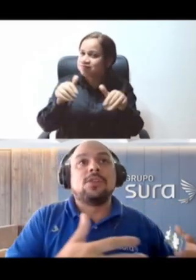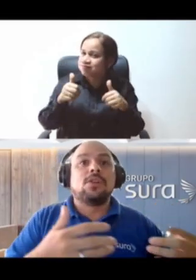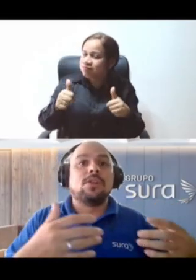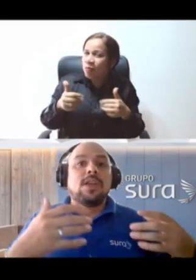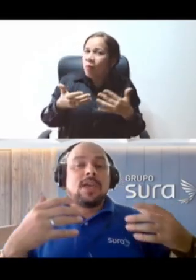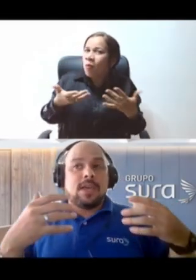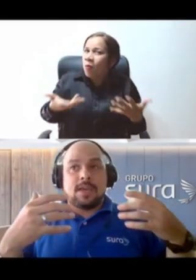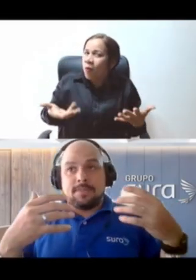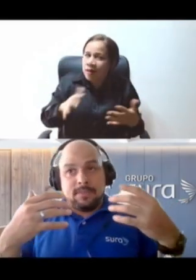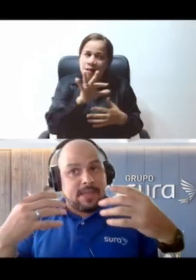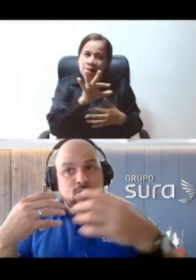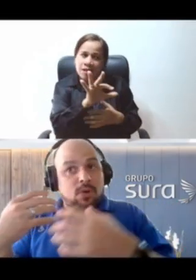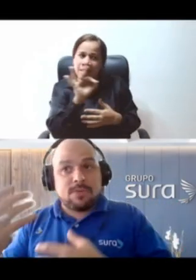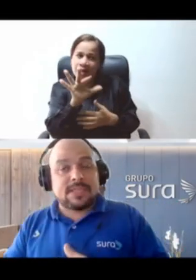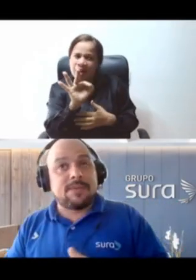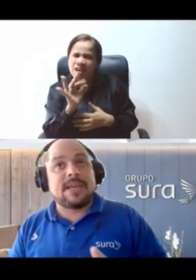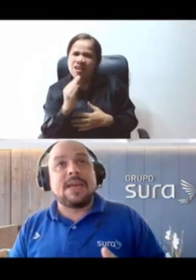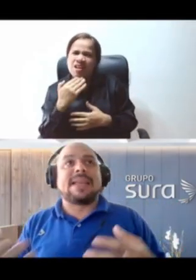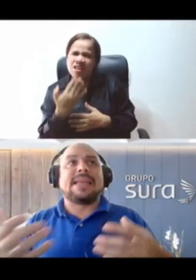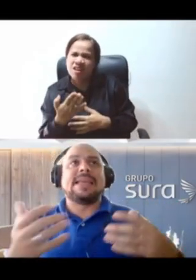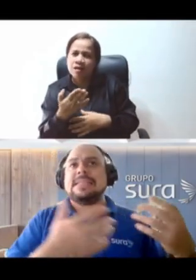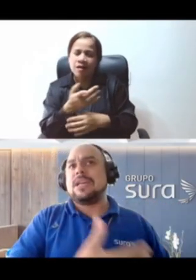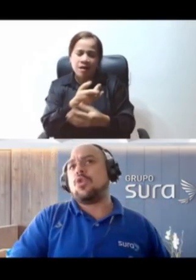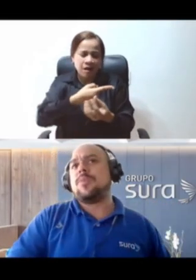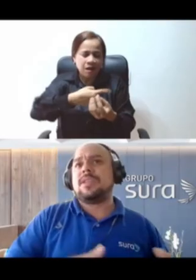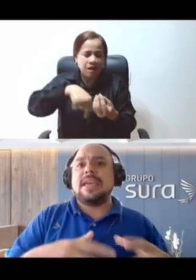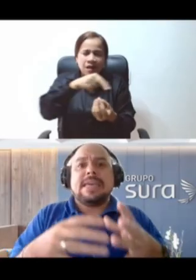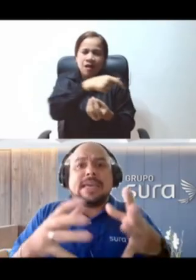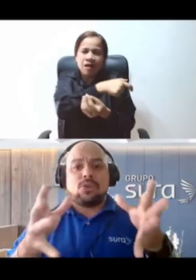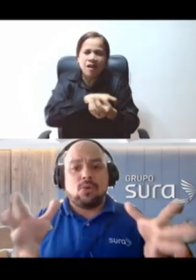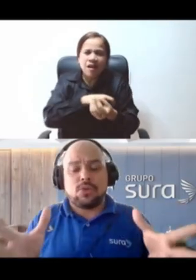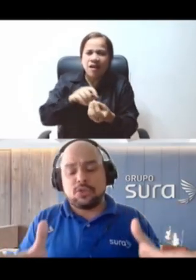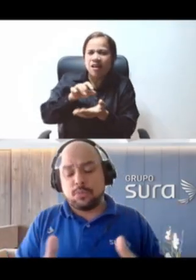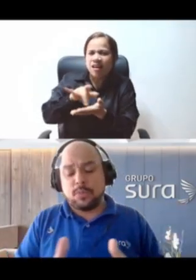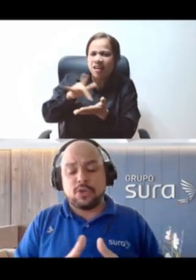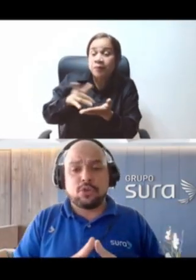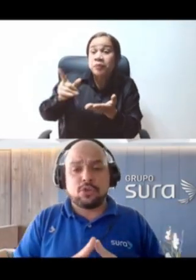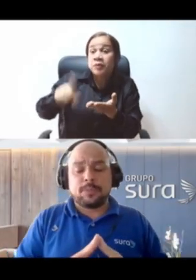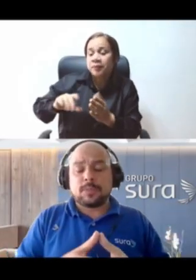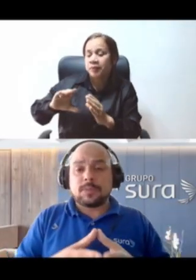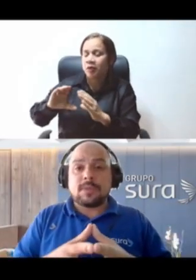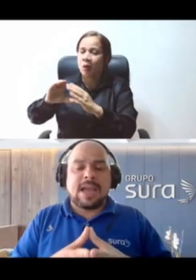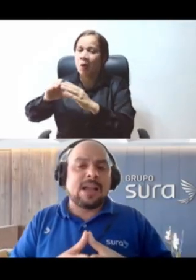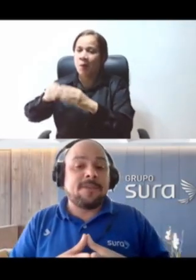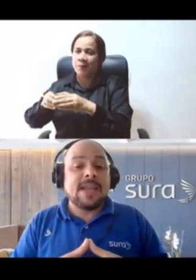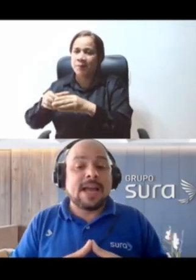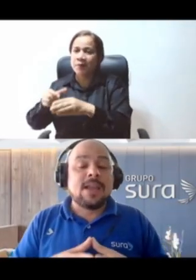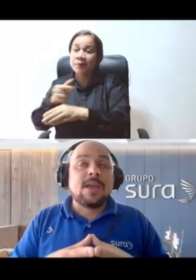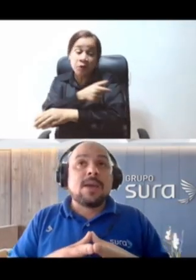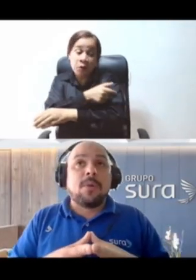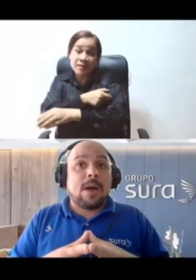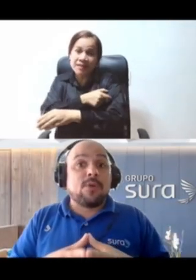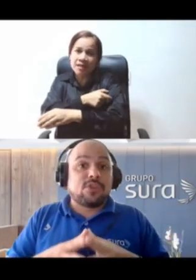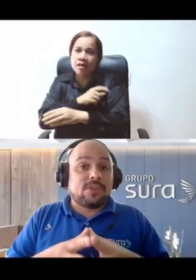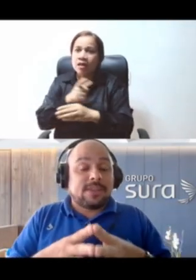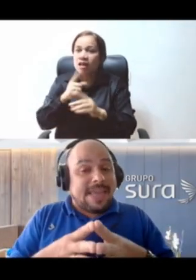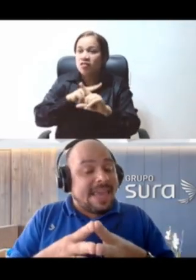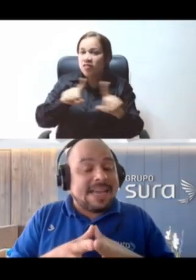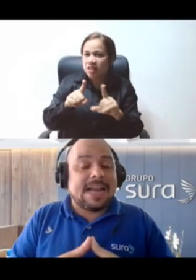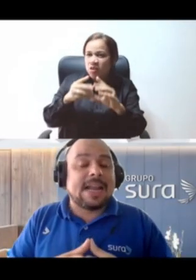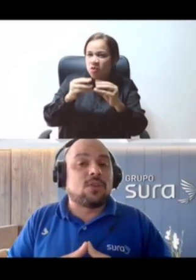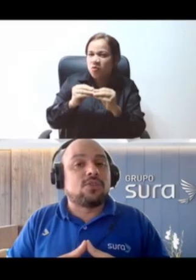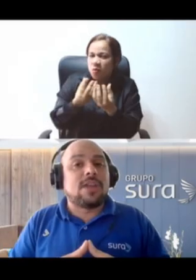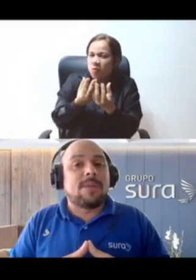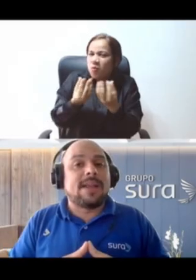escogencia, delegación de toda nuestra brigada de emergencia, el comité, y que todos estos procesos al final